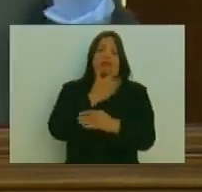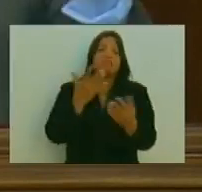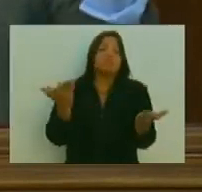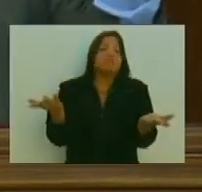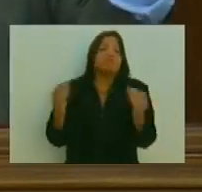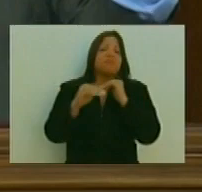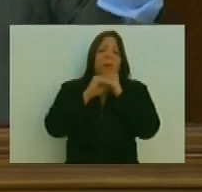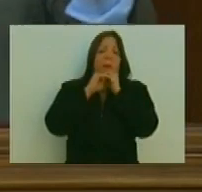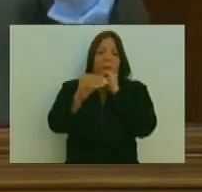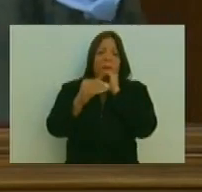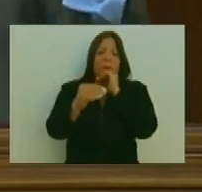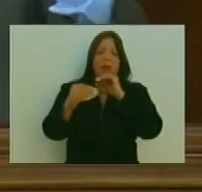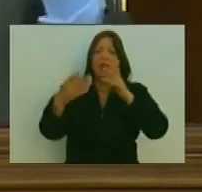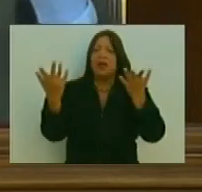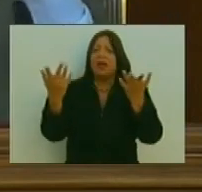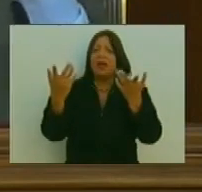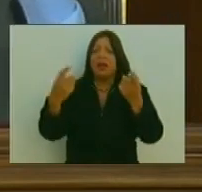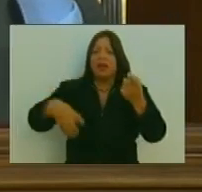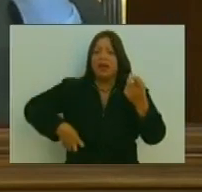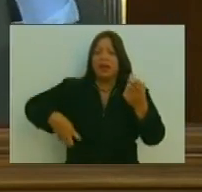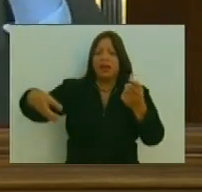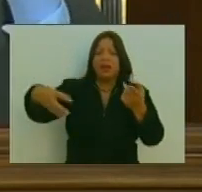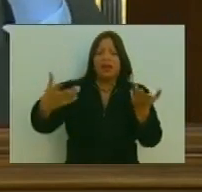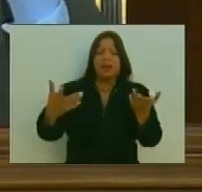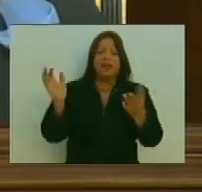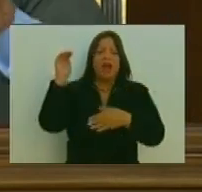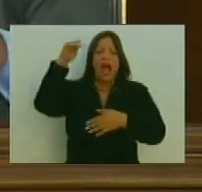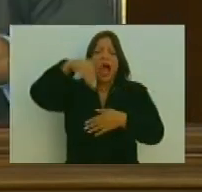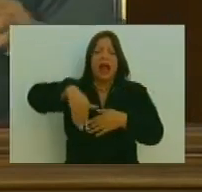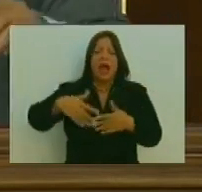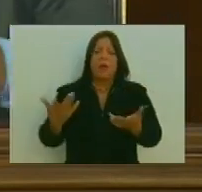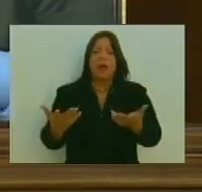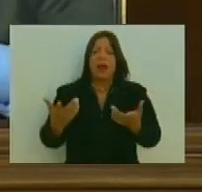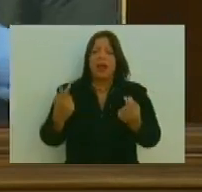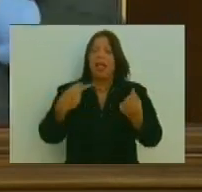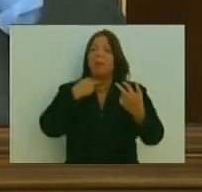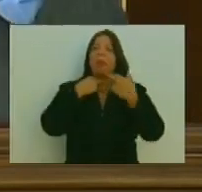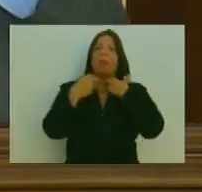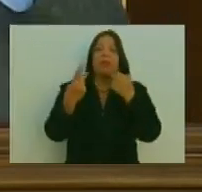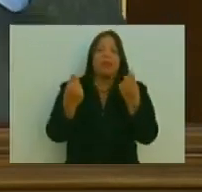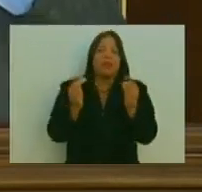Y me habrán congelado los bienes allá en Cagua, en el estado de Aragua.